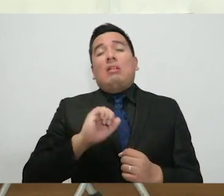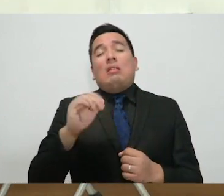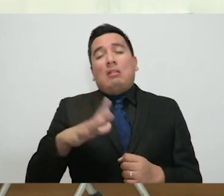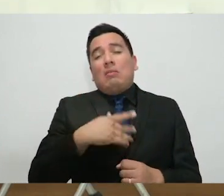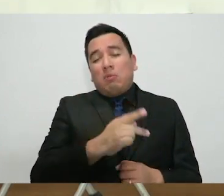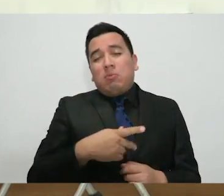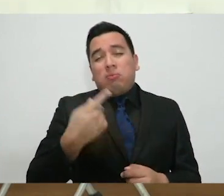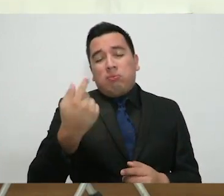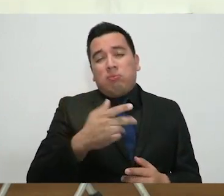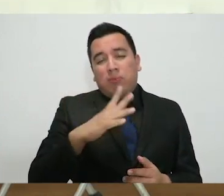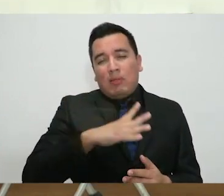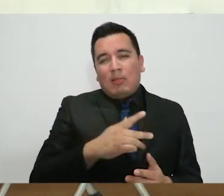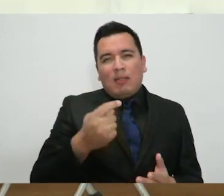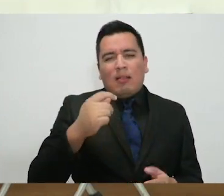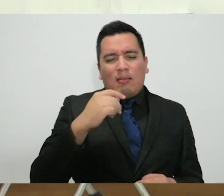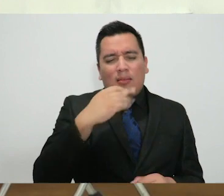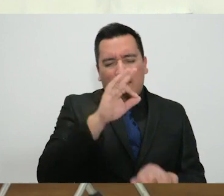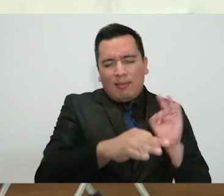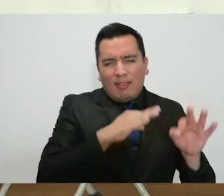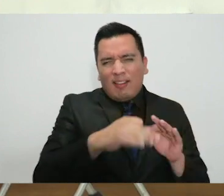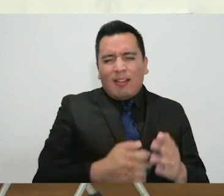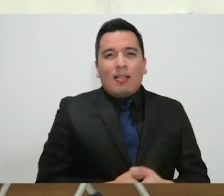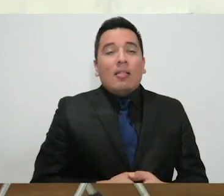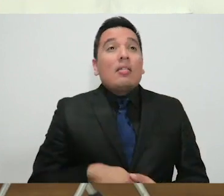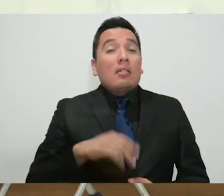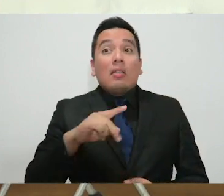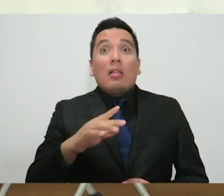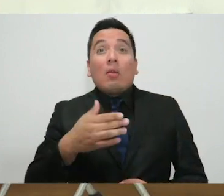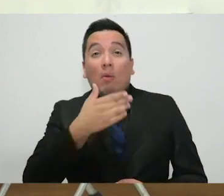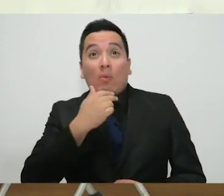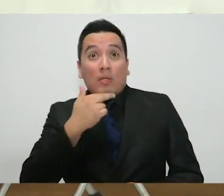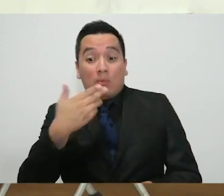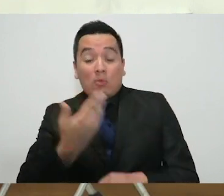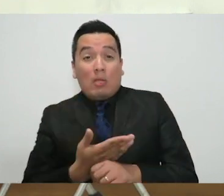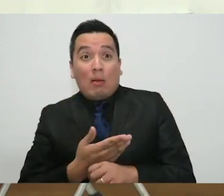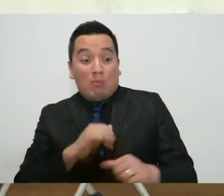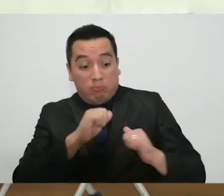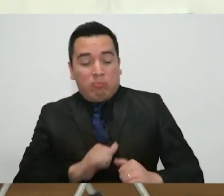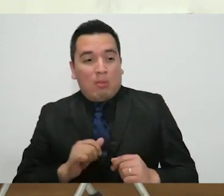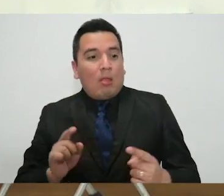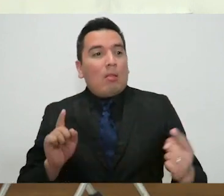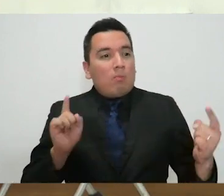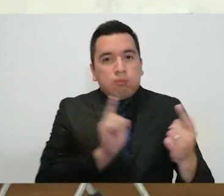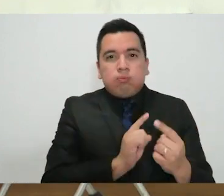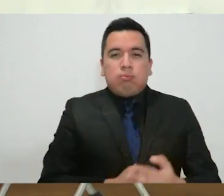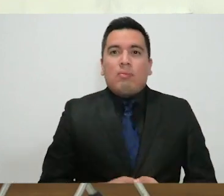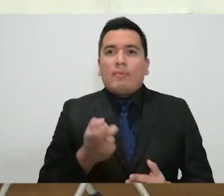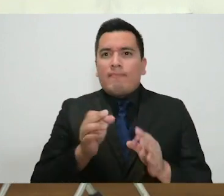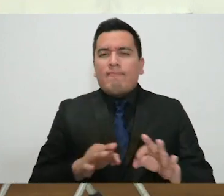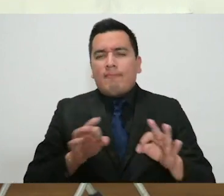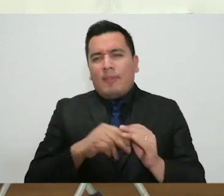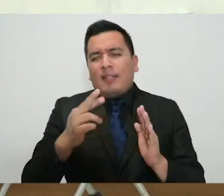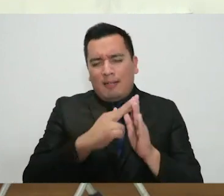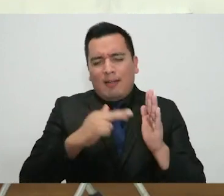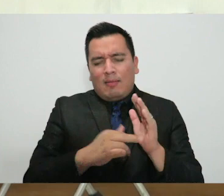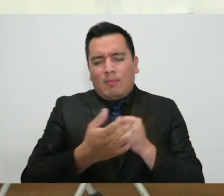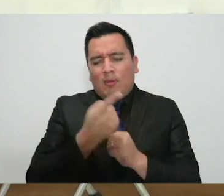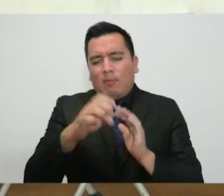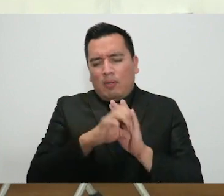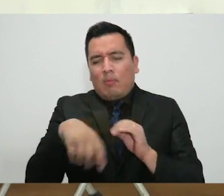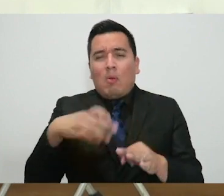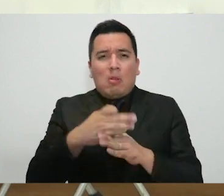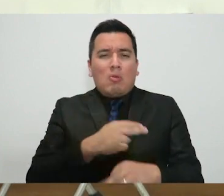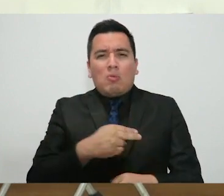tratando de recuperar su salud. Me parece que esto es algo que necesita también tener un buen asidero normativo, porque hasta